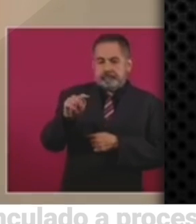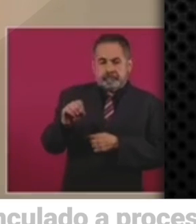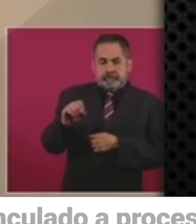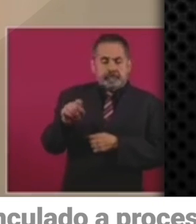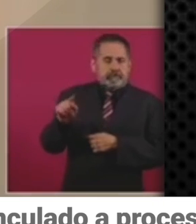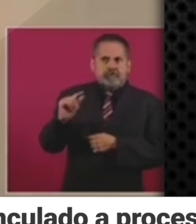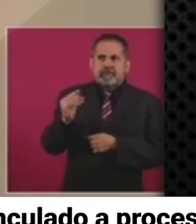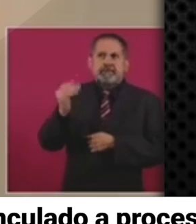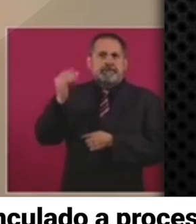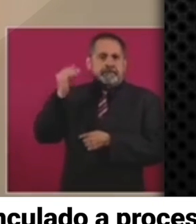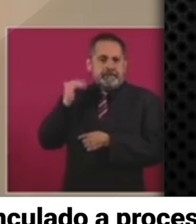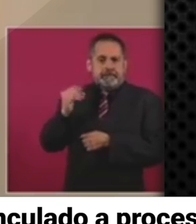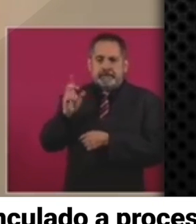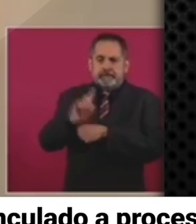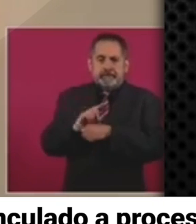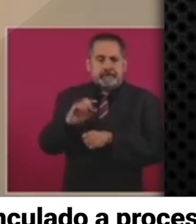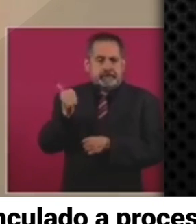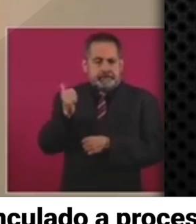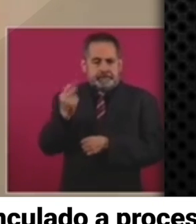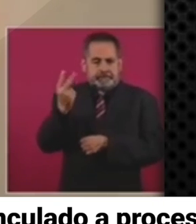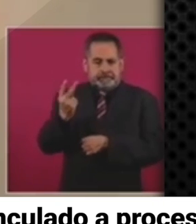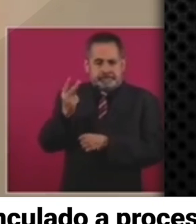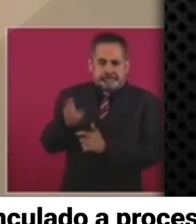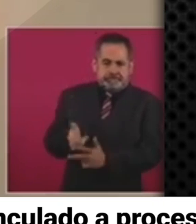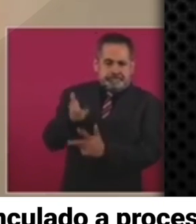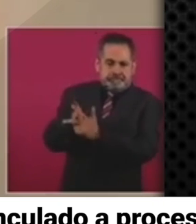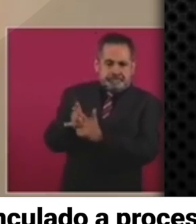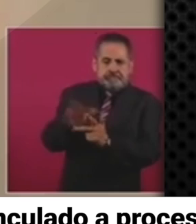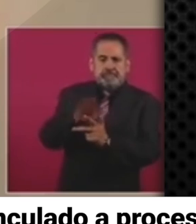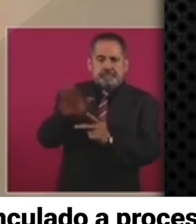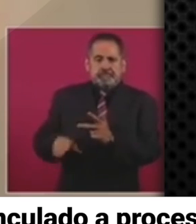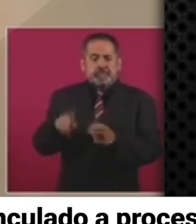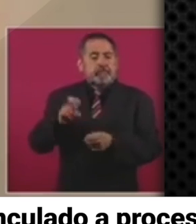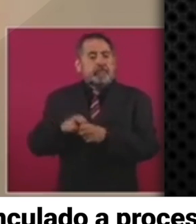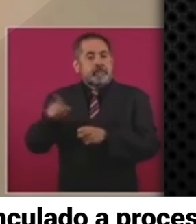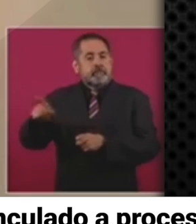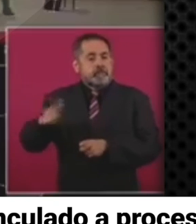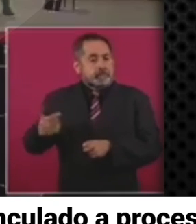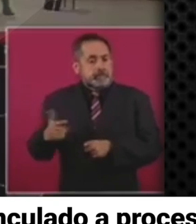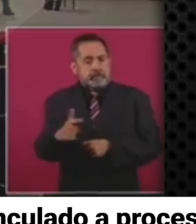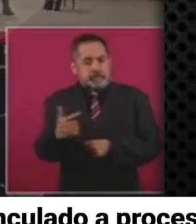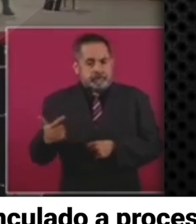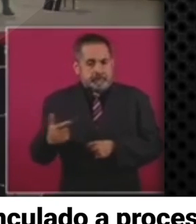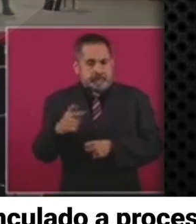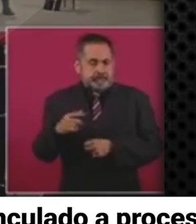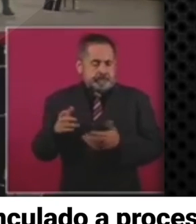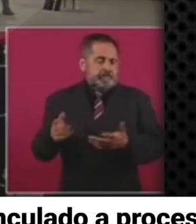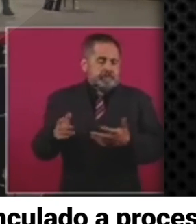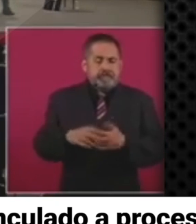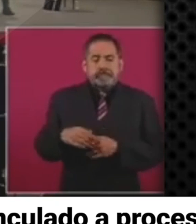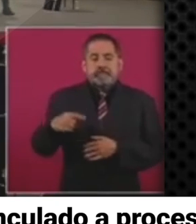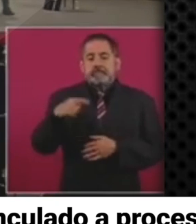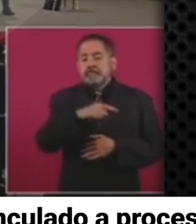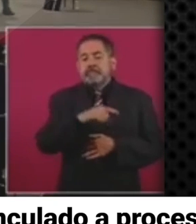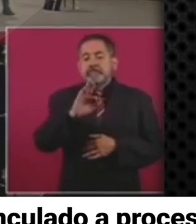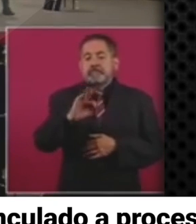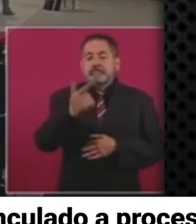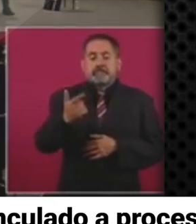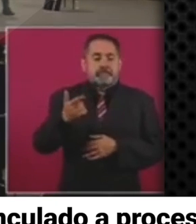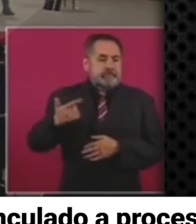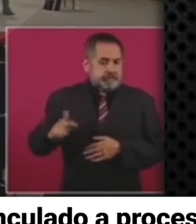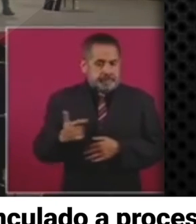asesinado el pasado 2 de agosto en San Luis de la Paz, Guanajuato, la Fiscalía General de Justicia de